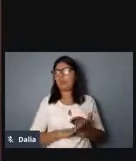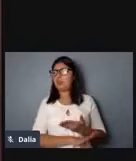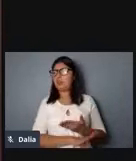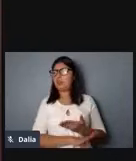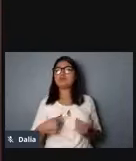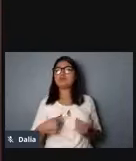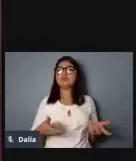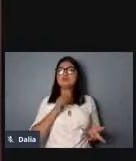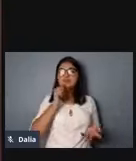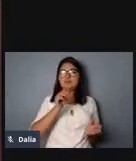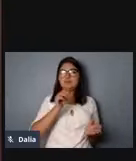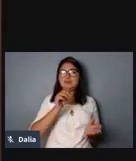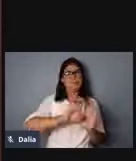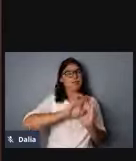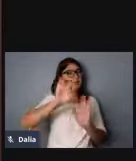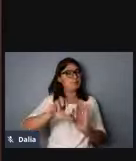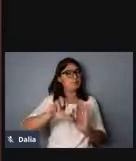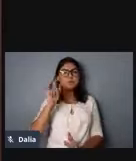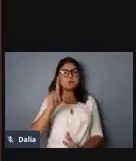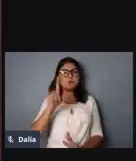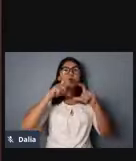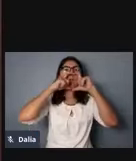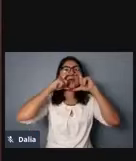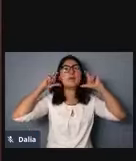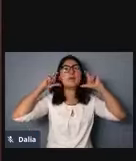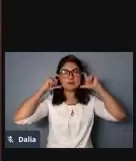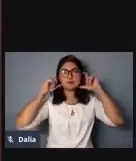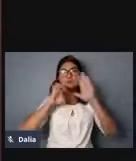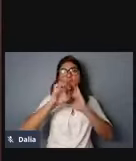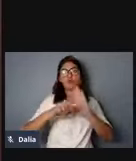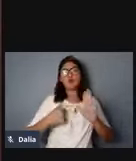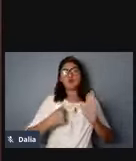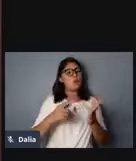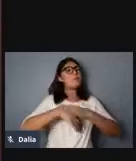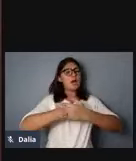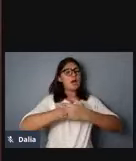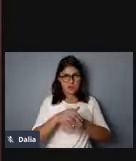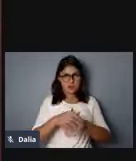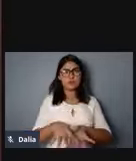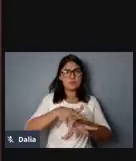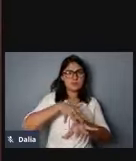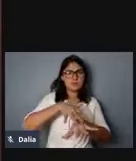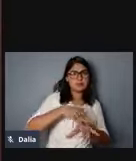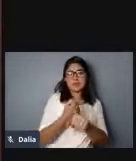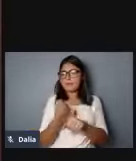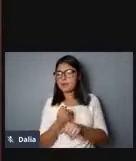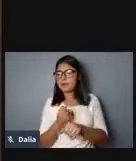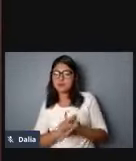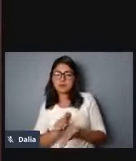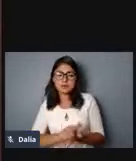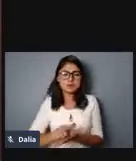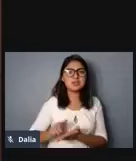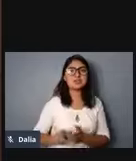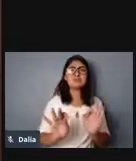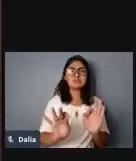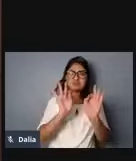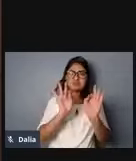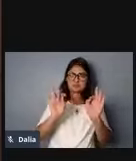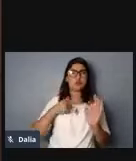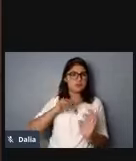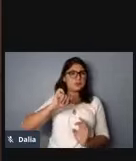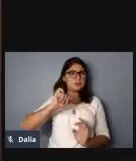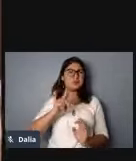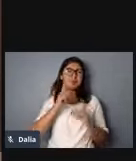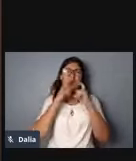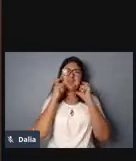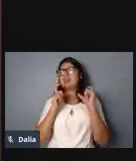lavo pies, zapatos, calzado, todo. Pero el cubrebocas no, porque me asfixio. Entonces, no hay